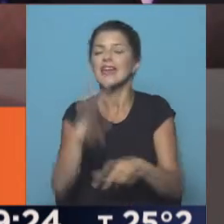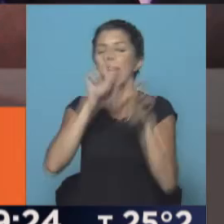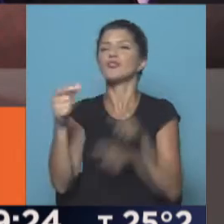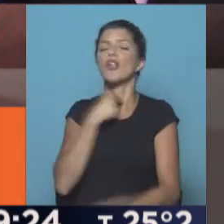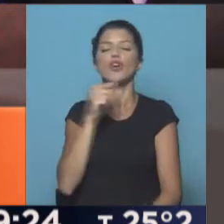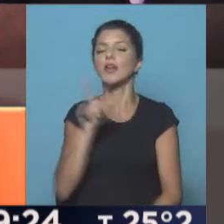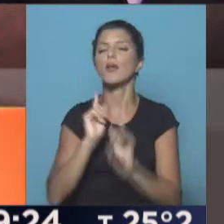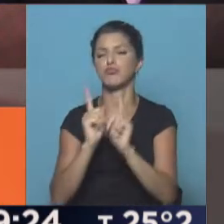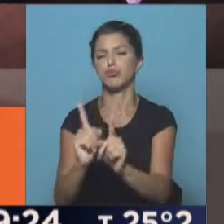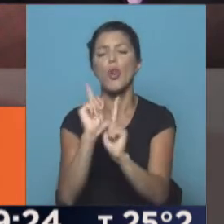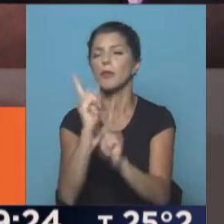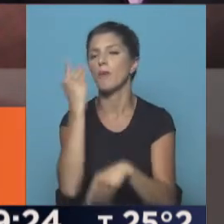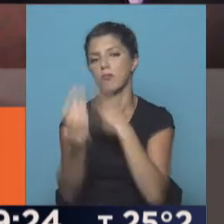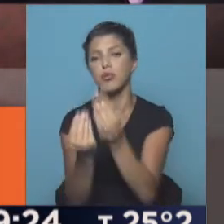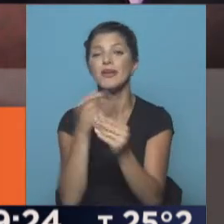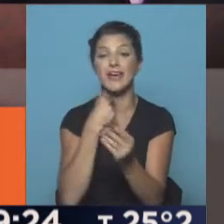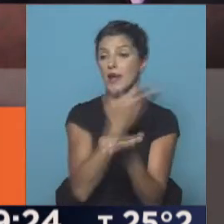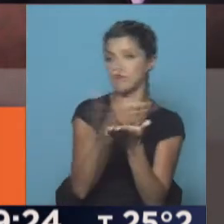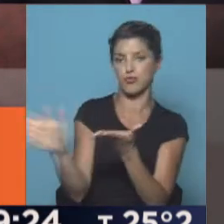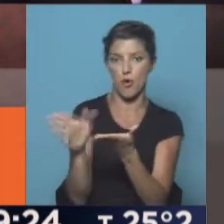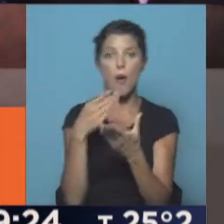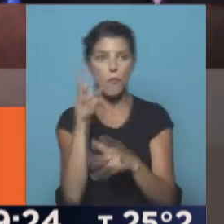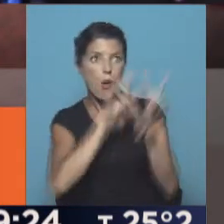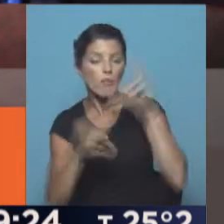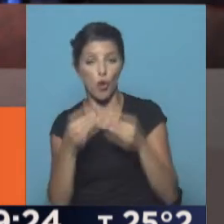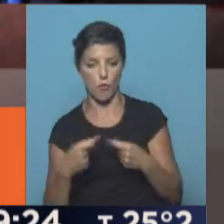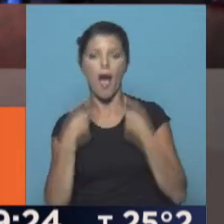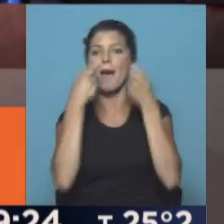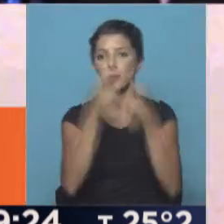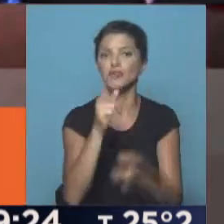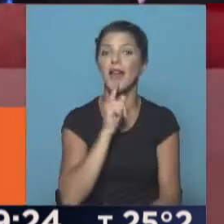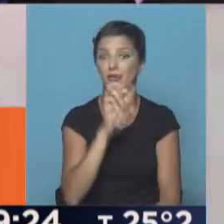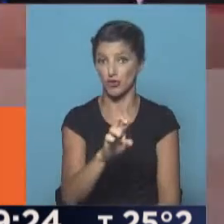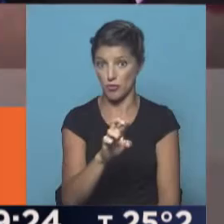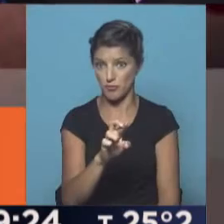quiso correr del poder con este voto a favor de este antisistema?